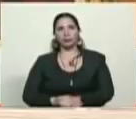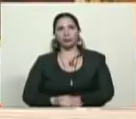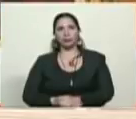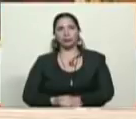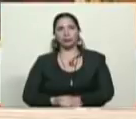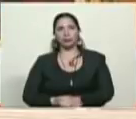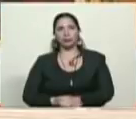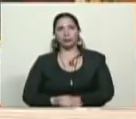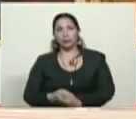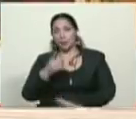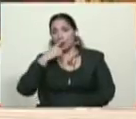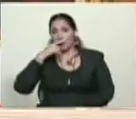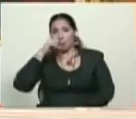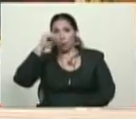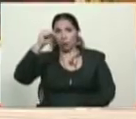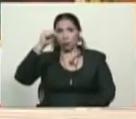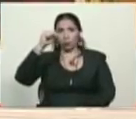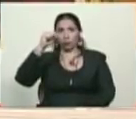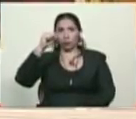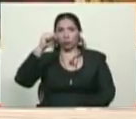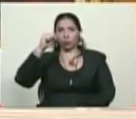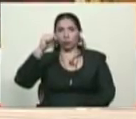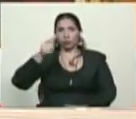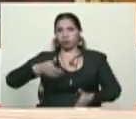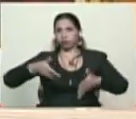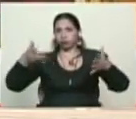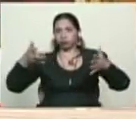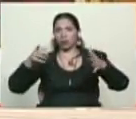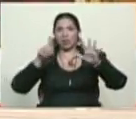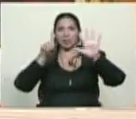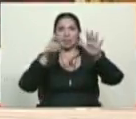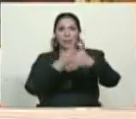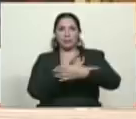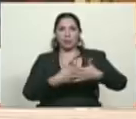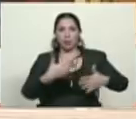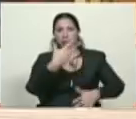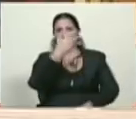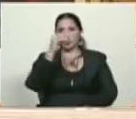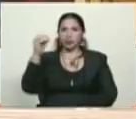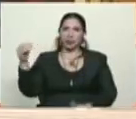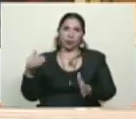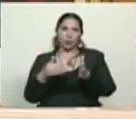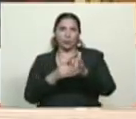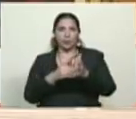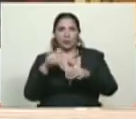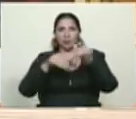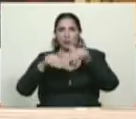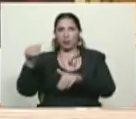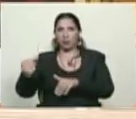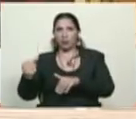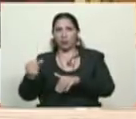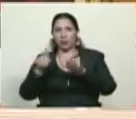que Nicolás Maduro Moros sacó casi 6.300.000 votos, el